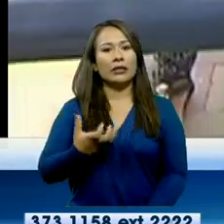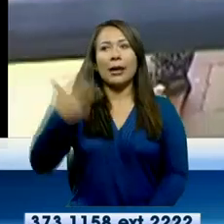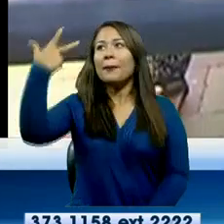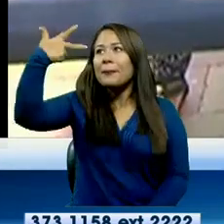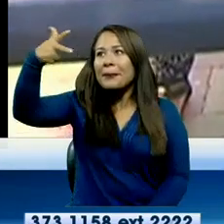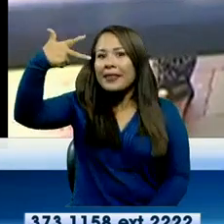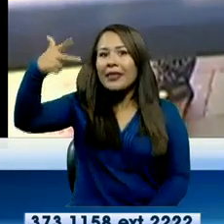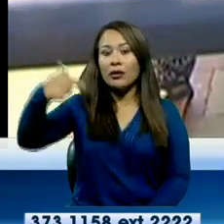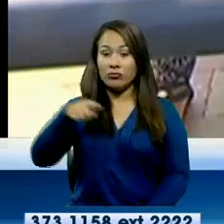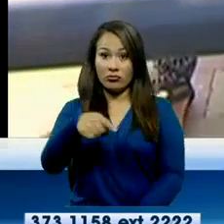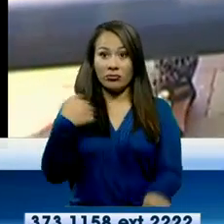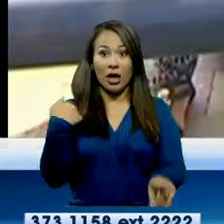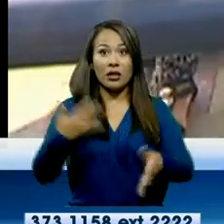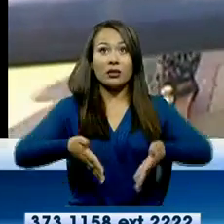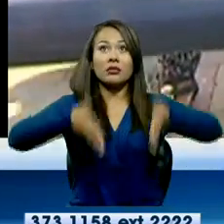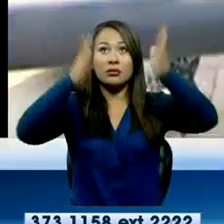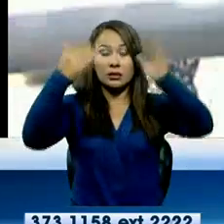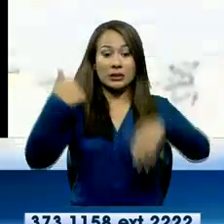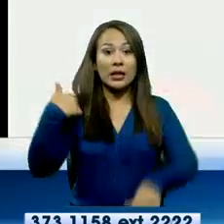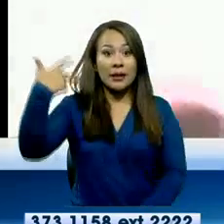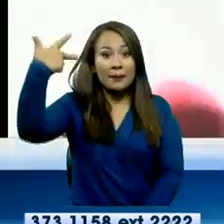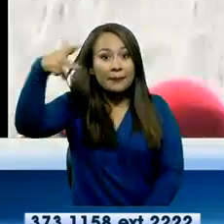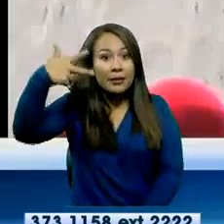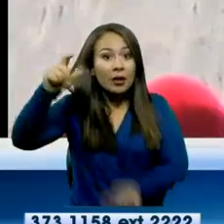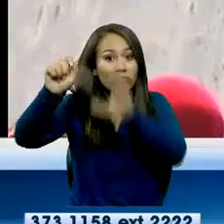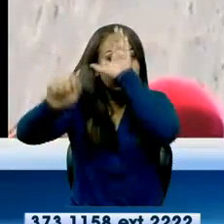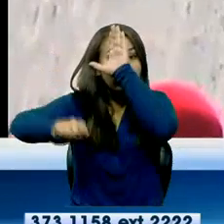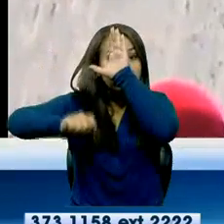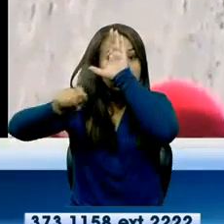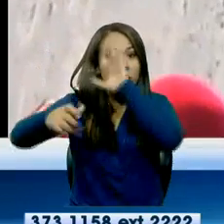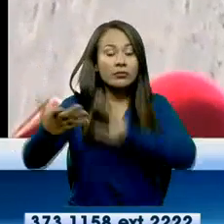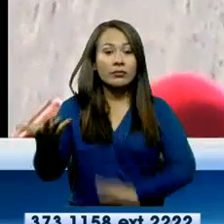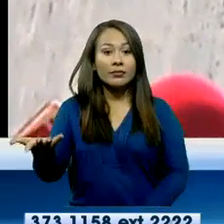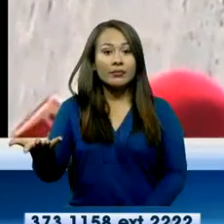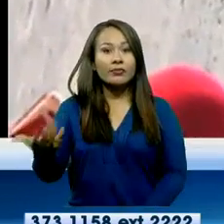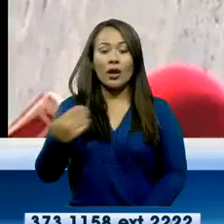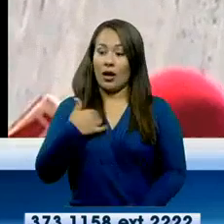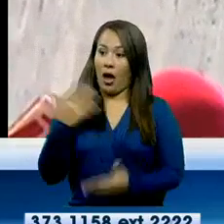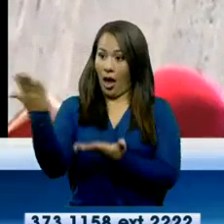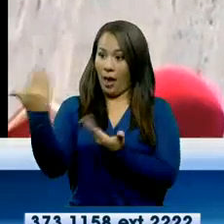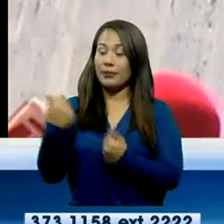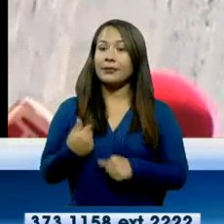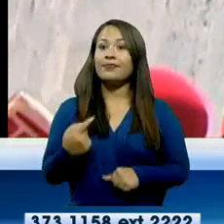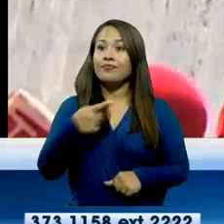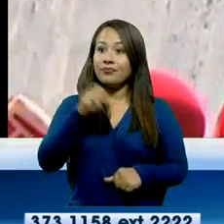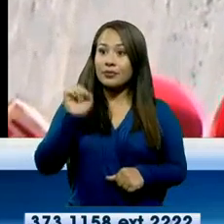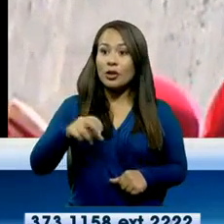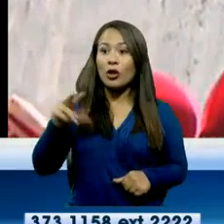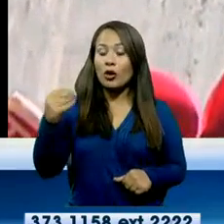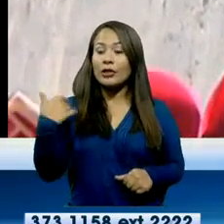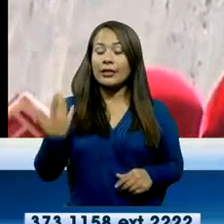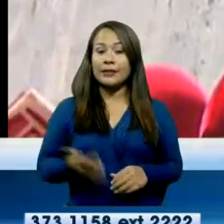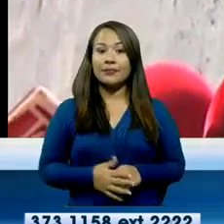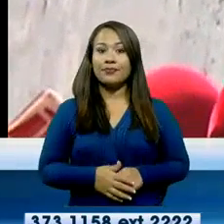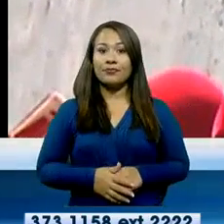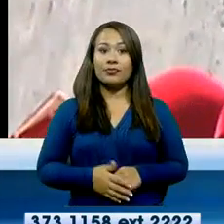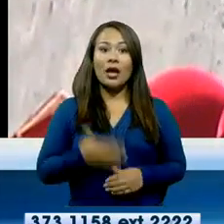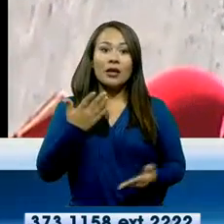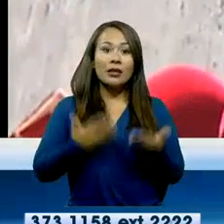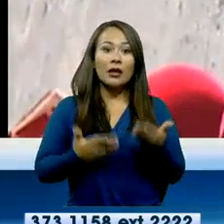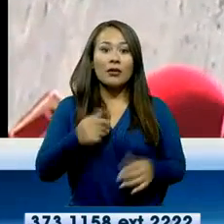el que debería contar esta institución educativa. Y a eso estoy pidiendo un informe de todo pormenorizado, de todos estos detalles de